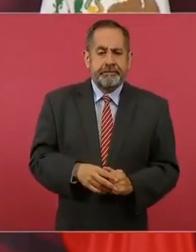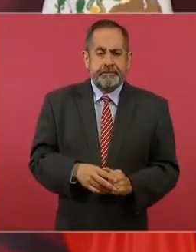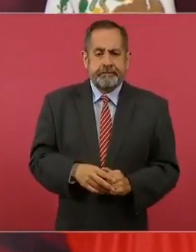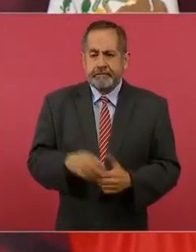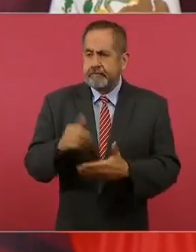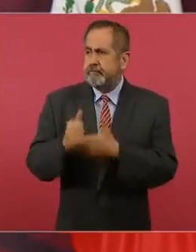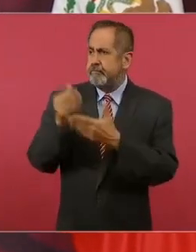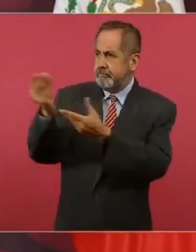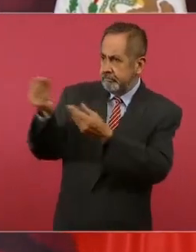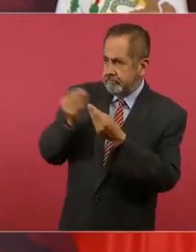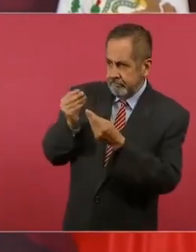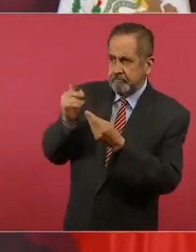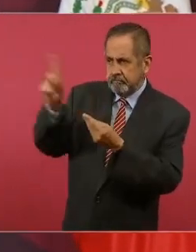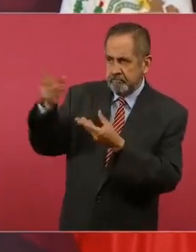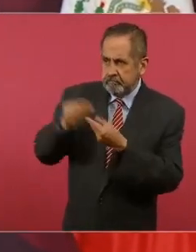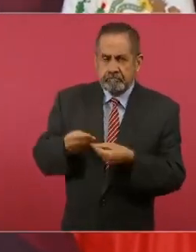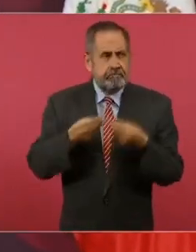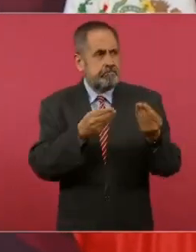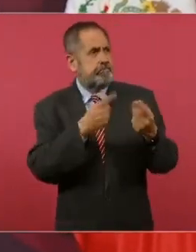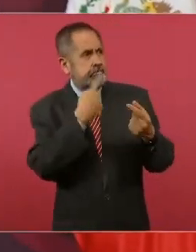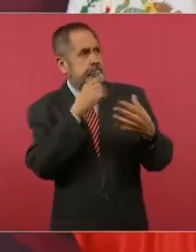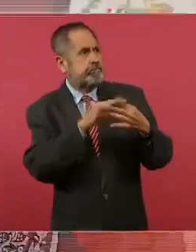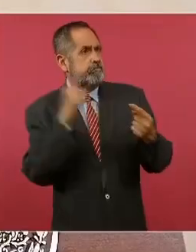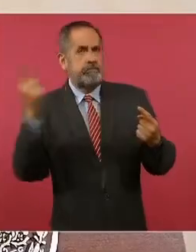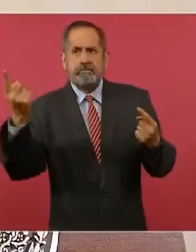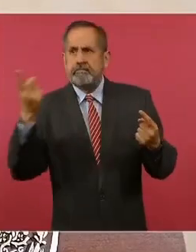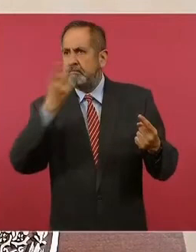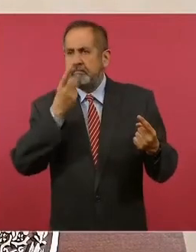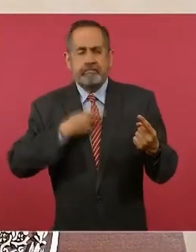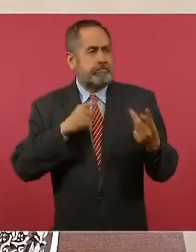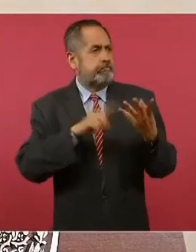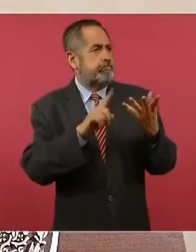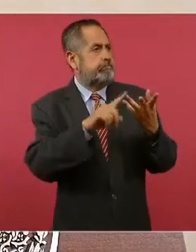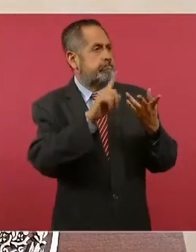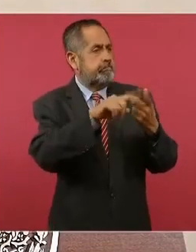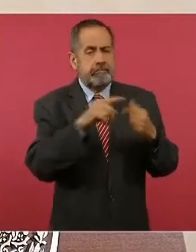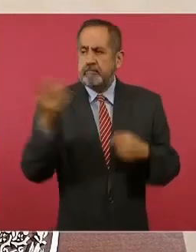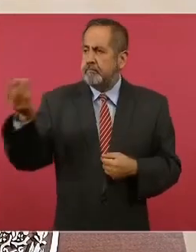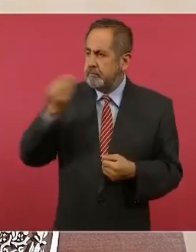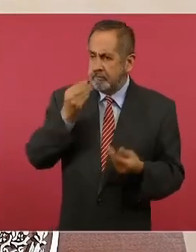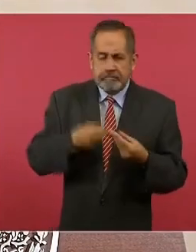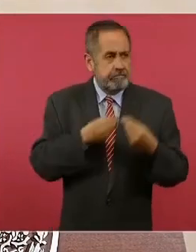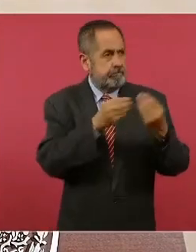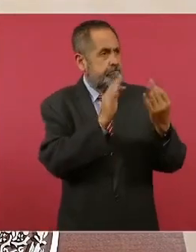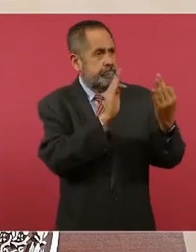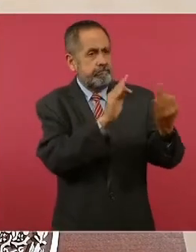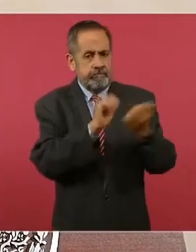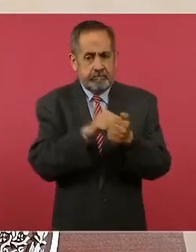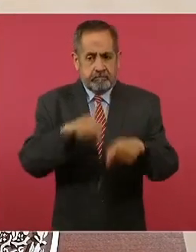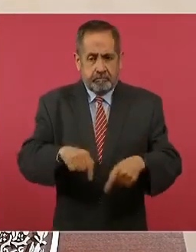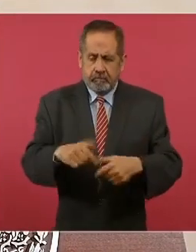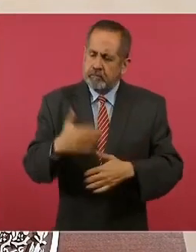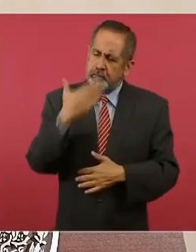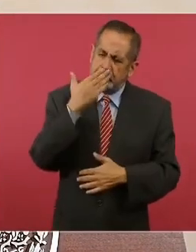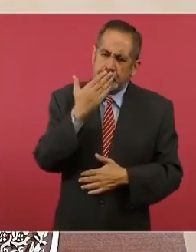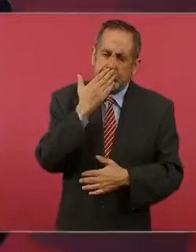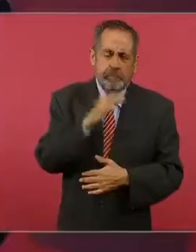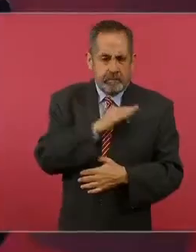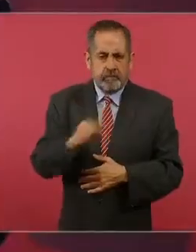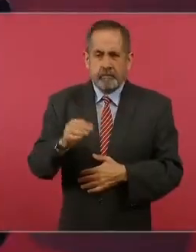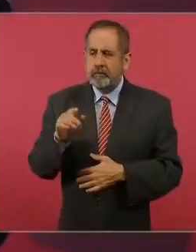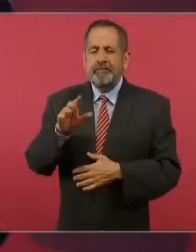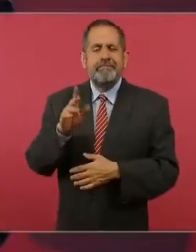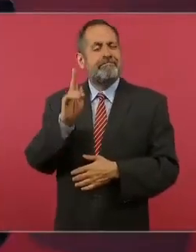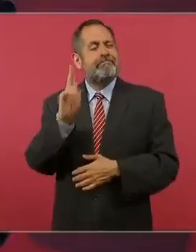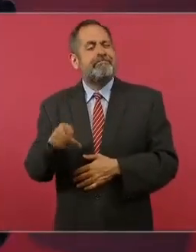gestores también de las demandas de la gente, tienen la posibilidad de